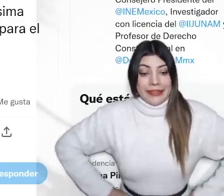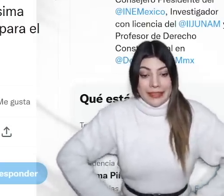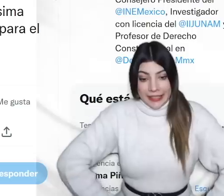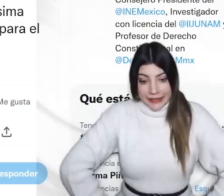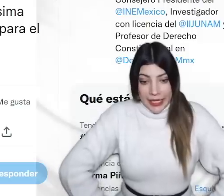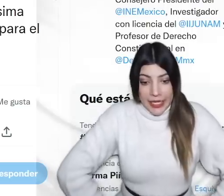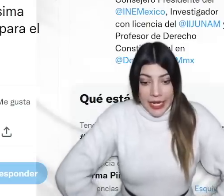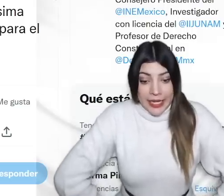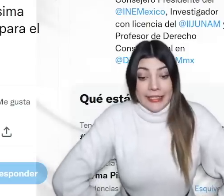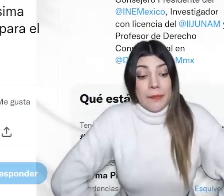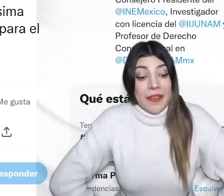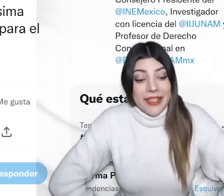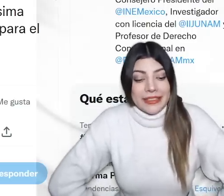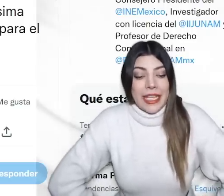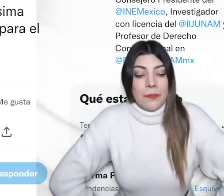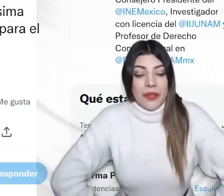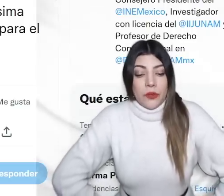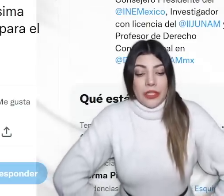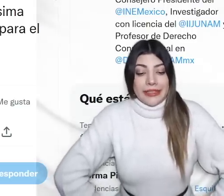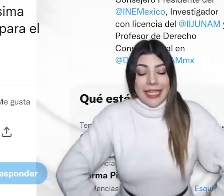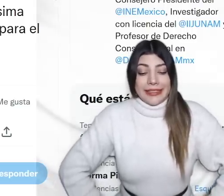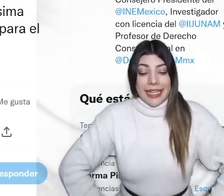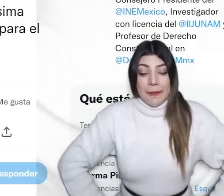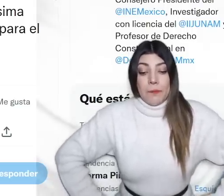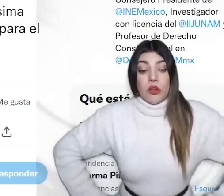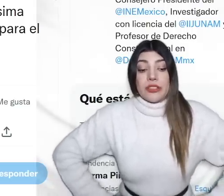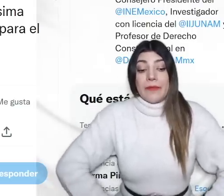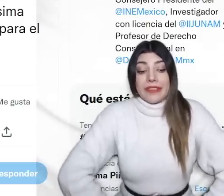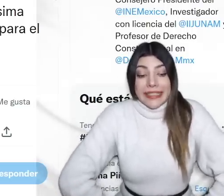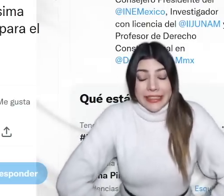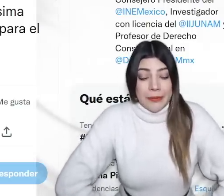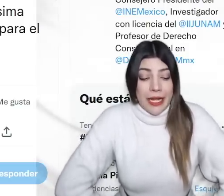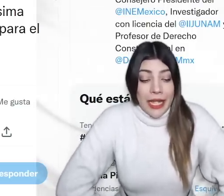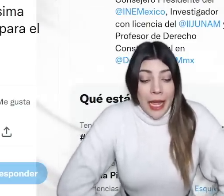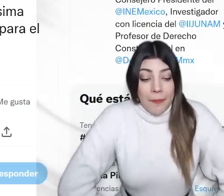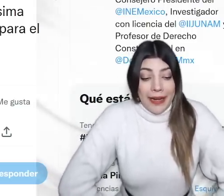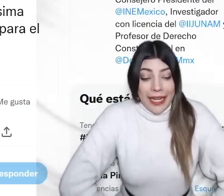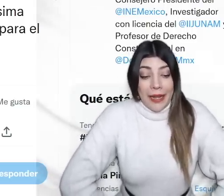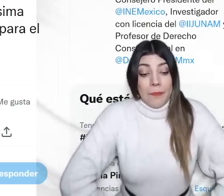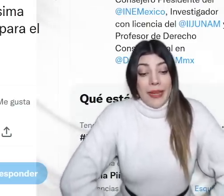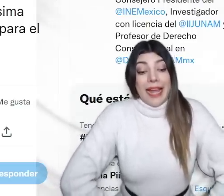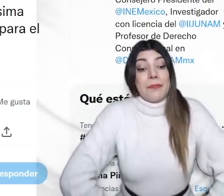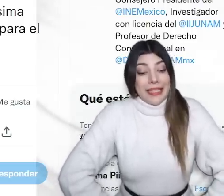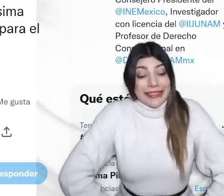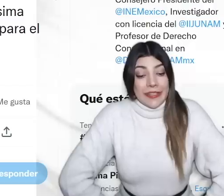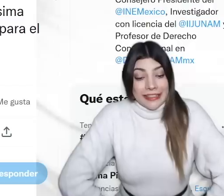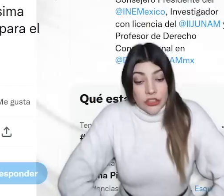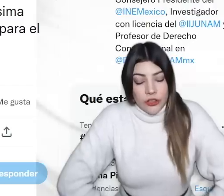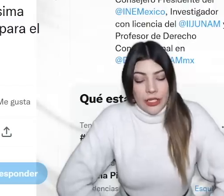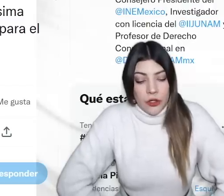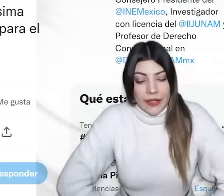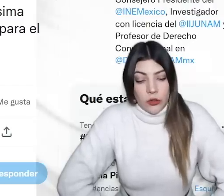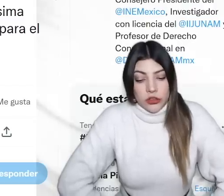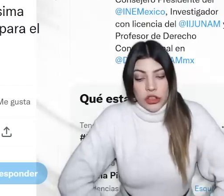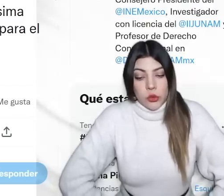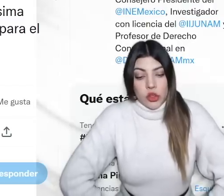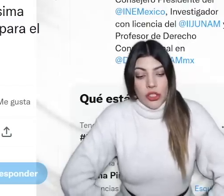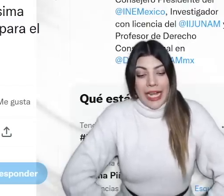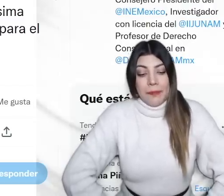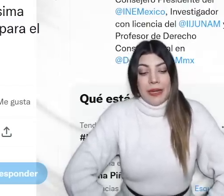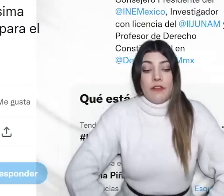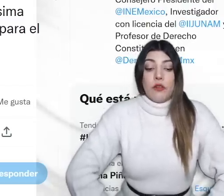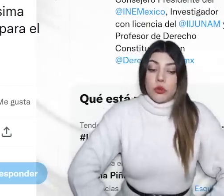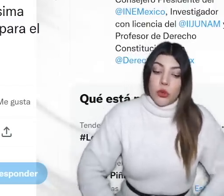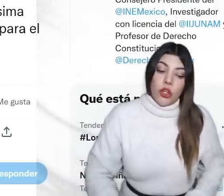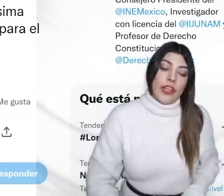como presidenta. La independencia del Poder Judicial será importantísima para la preservación del orden